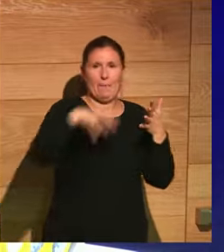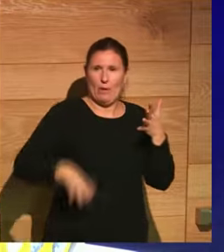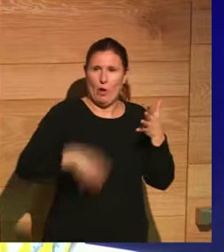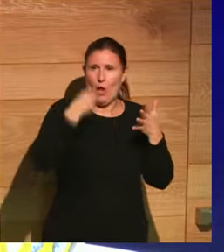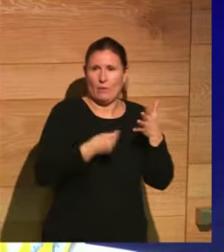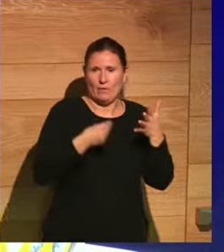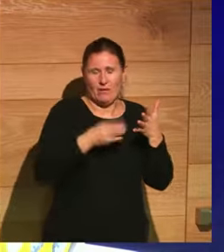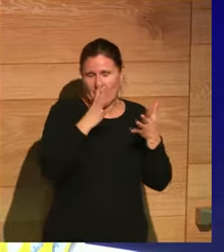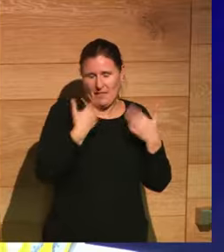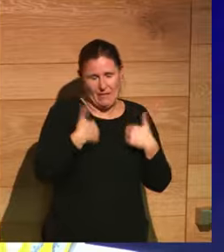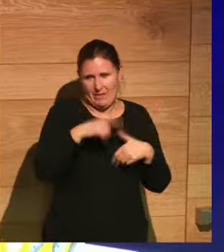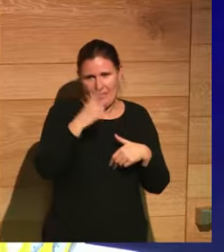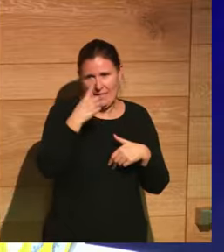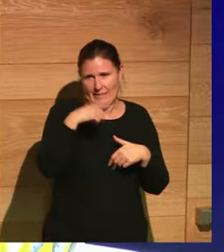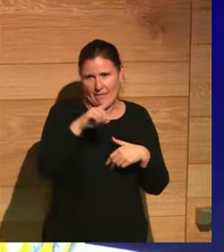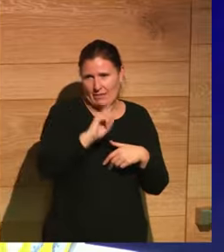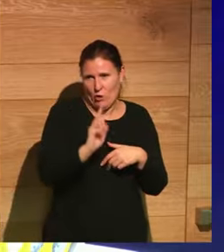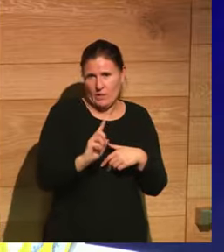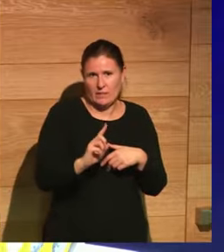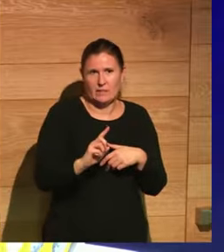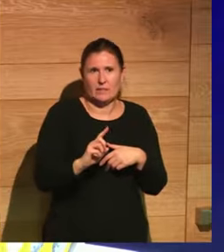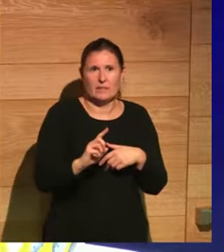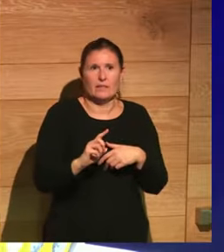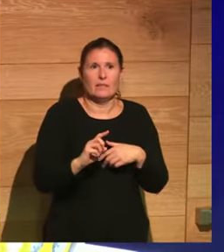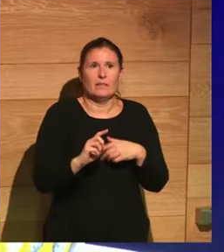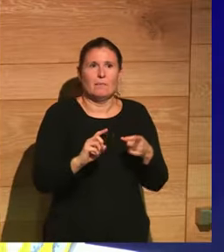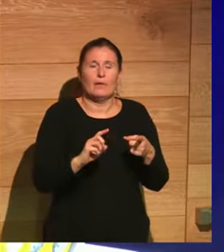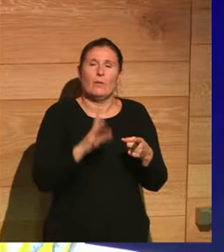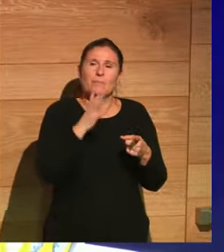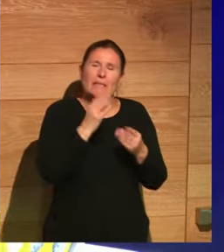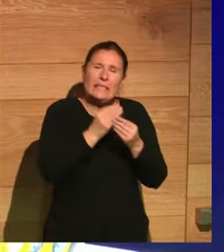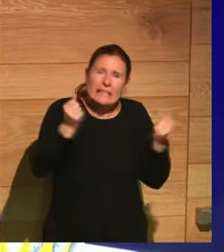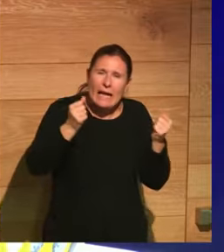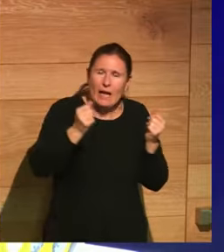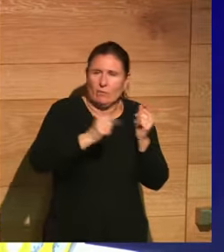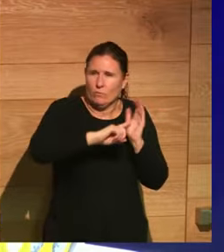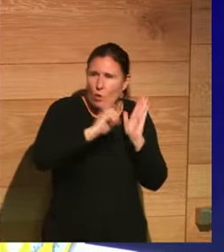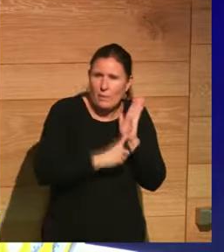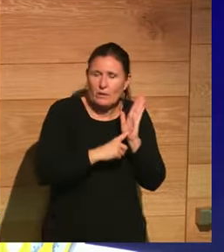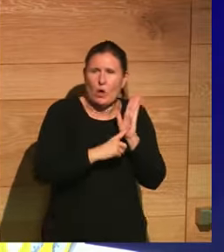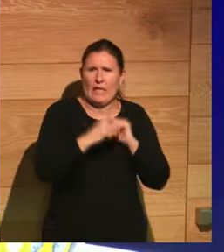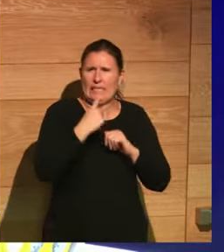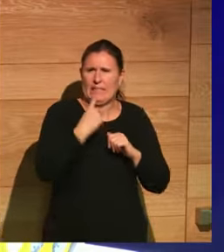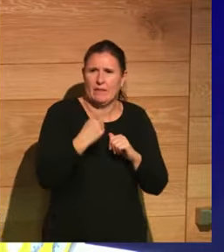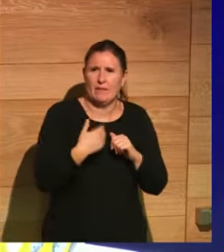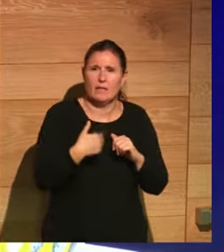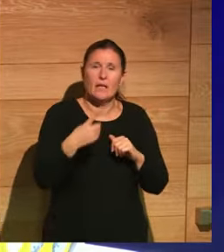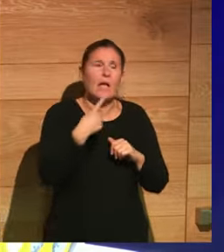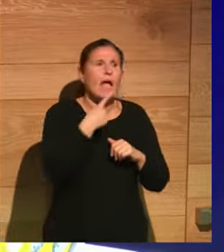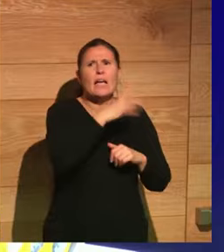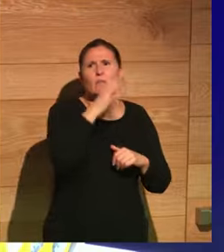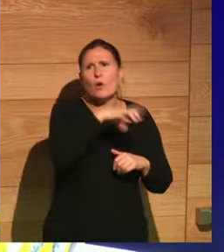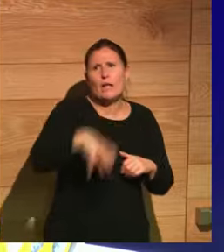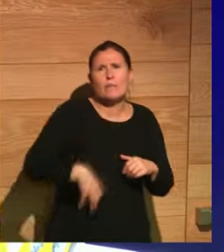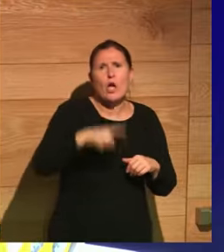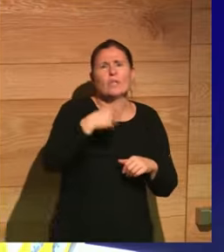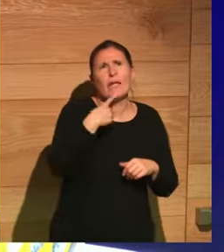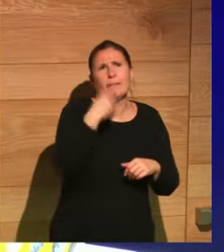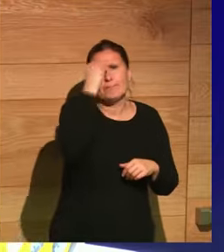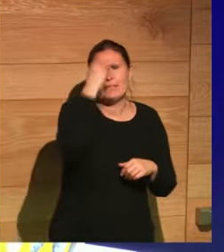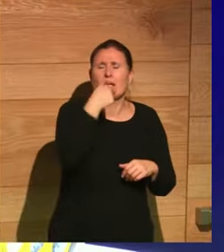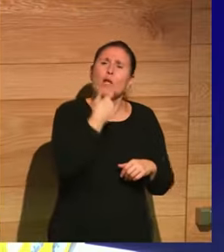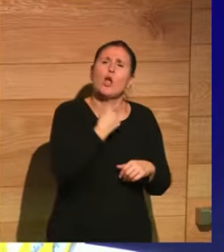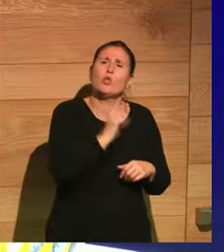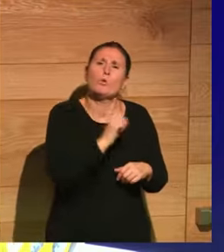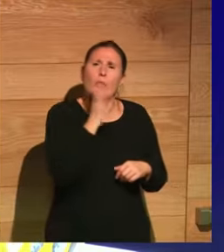pozo queda todavía y es muy difícil de erradicarlo y sobre todo sin que te acusen de no es que te cae mal este emperador y por eso dices esto